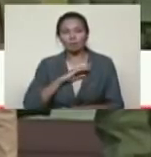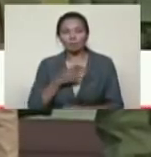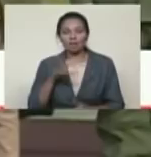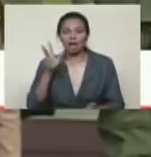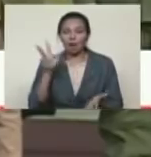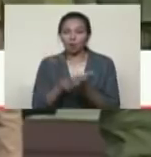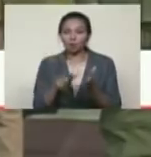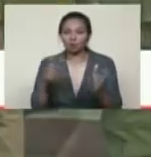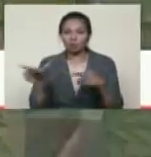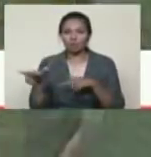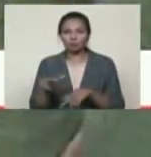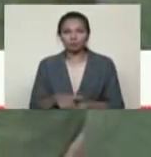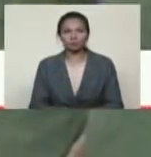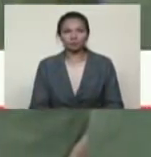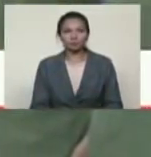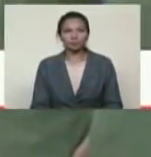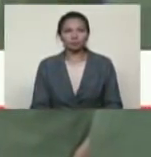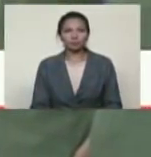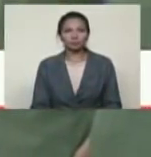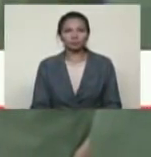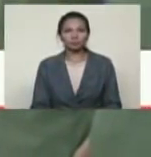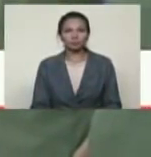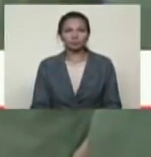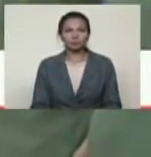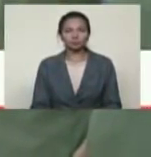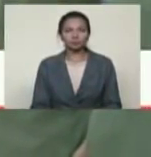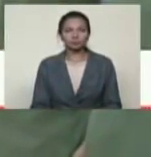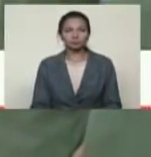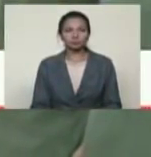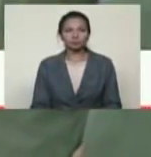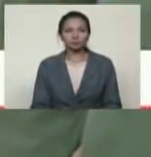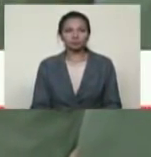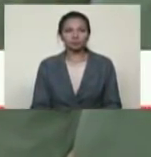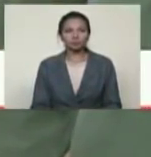general Dubulay. ¡Descansen! ¡Ur!